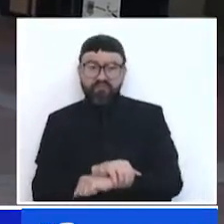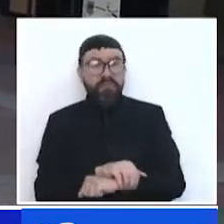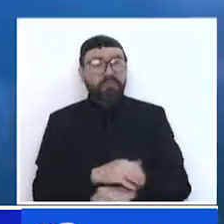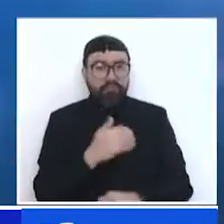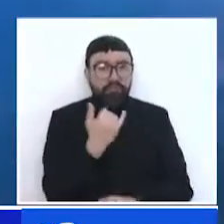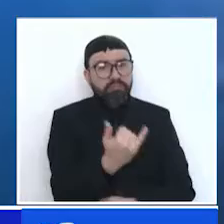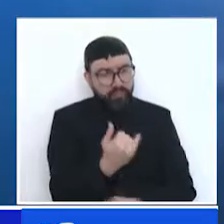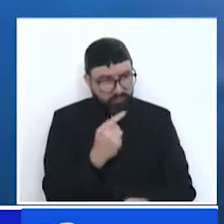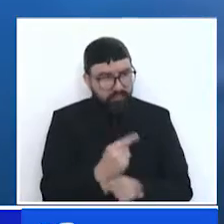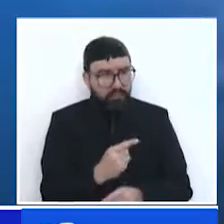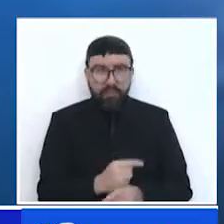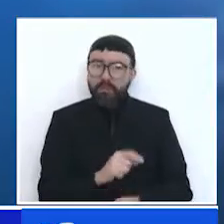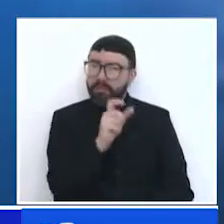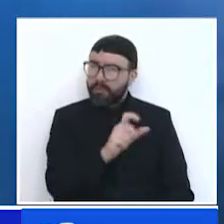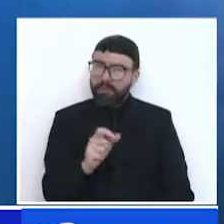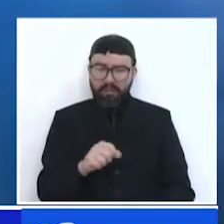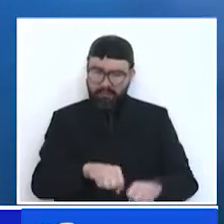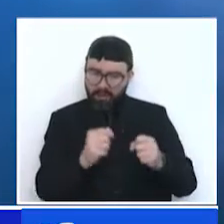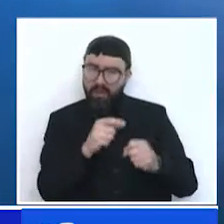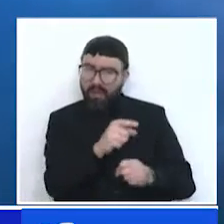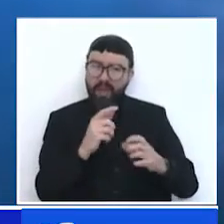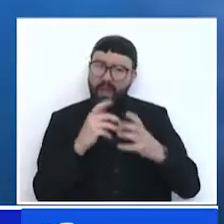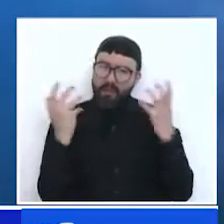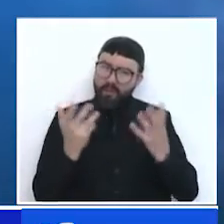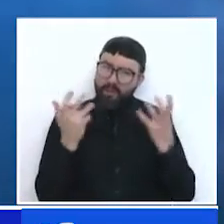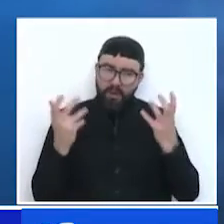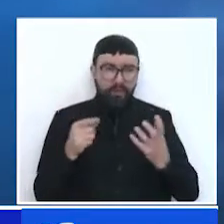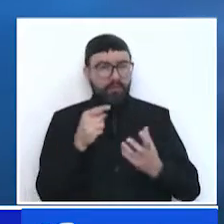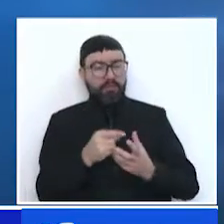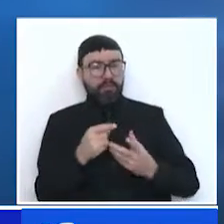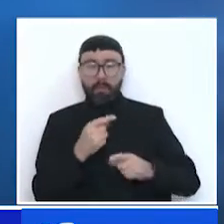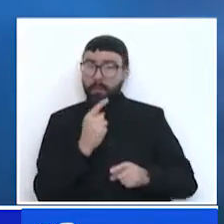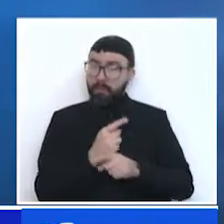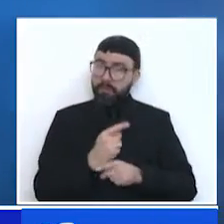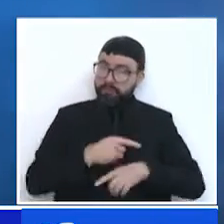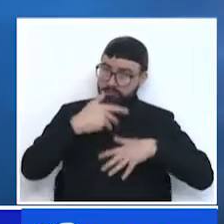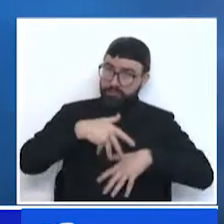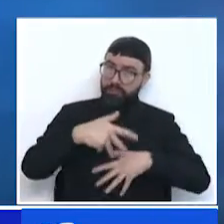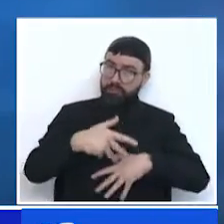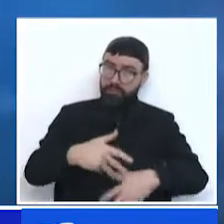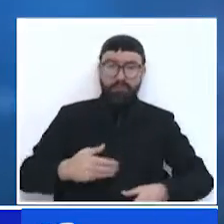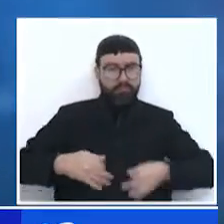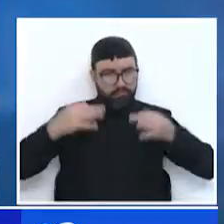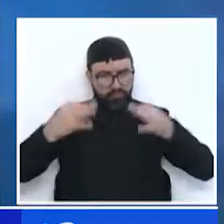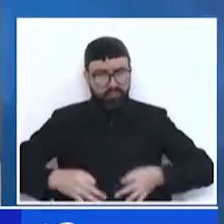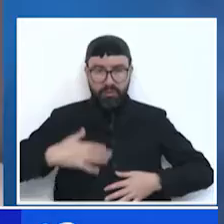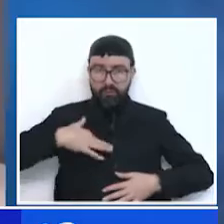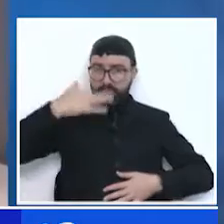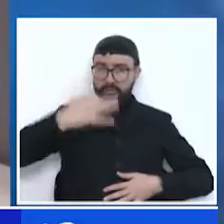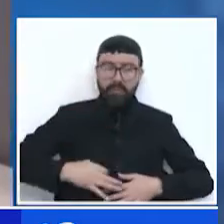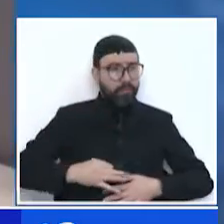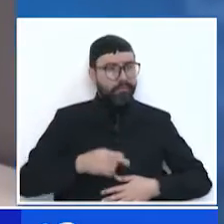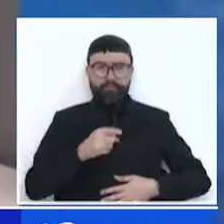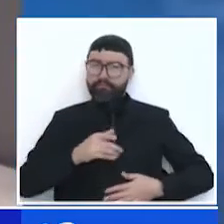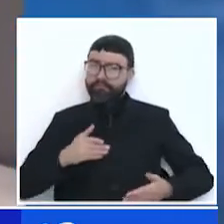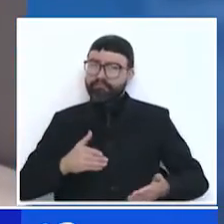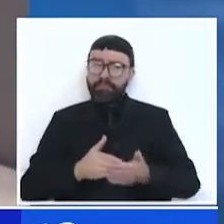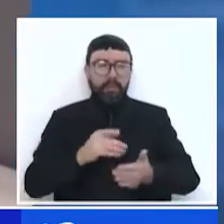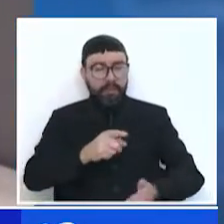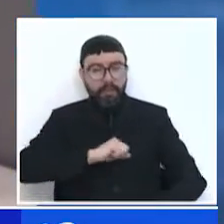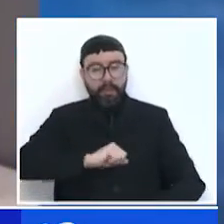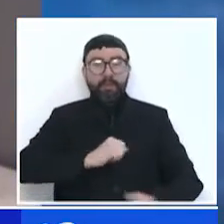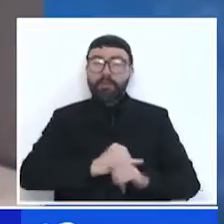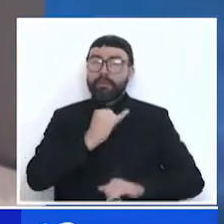de la justicia de estas personas que violan todos los principios de ética y todos los principios de derecho